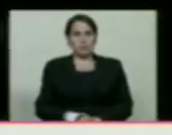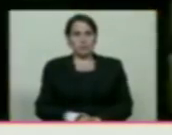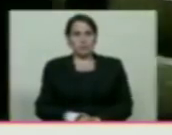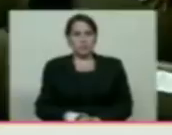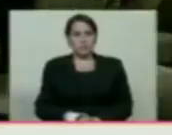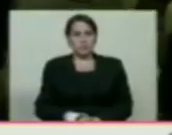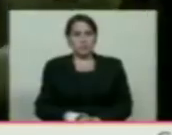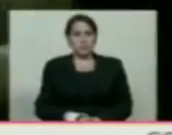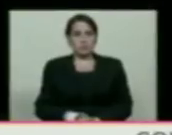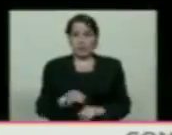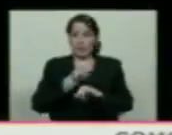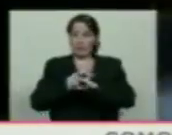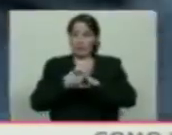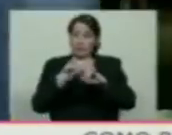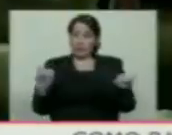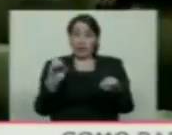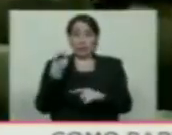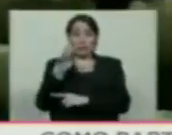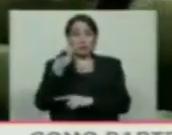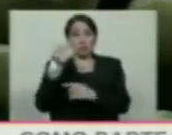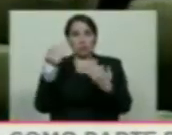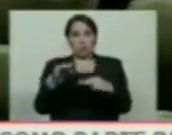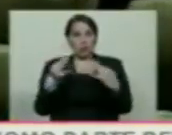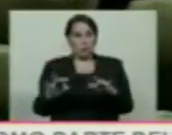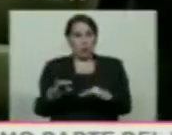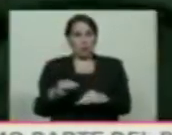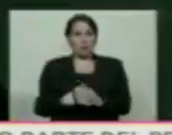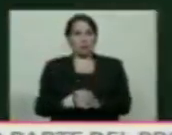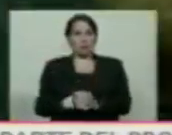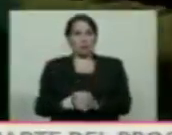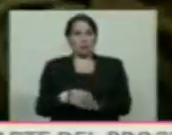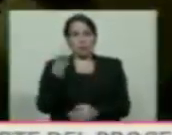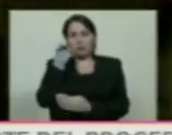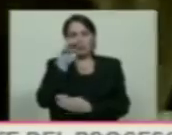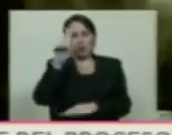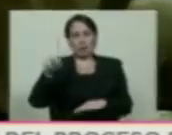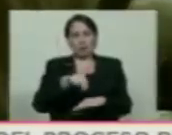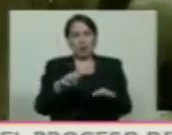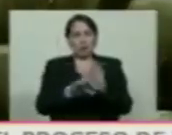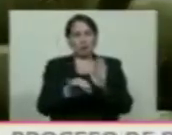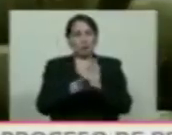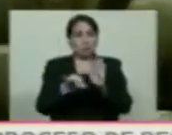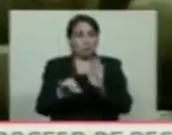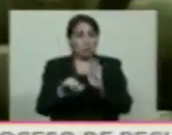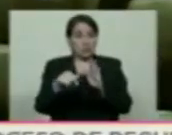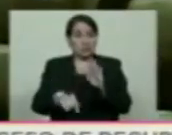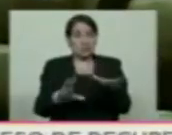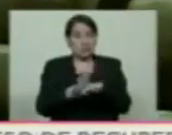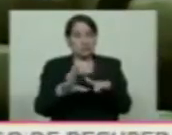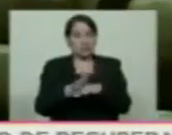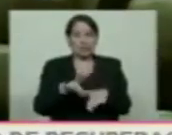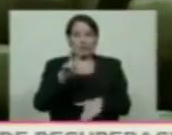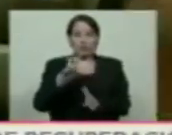De esta manera concluye la sesión ordinaria de la Asamblea Nacional Constituyente de este martes